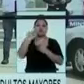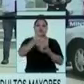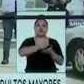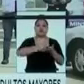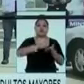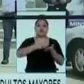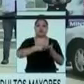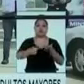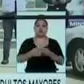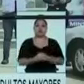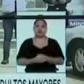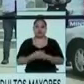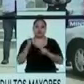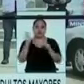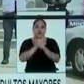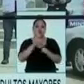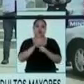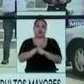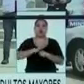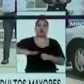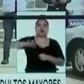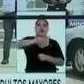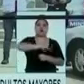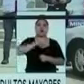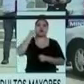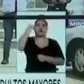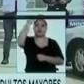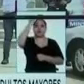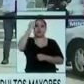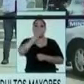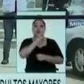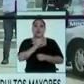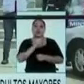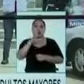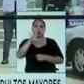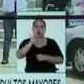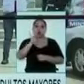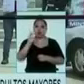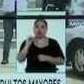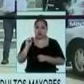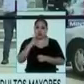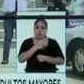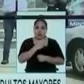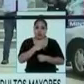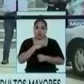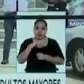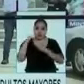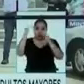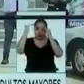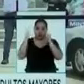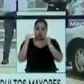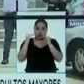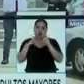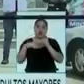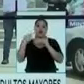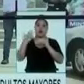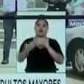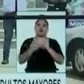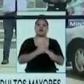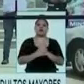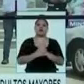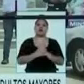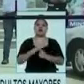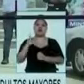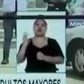a todos los polos para los muchachos, los polos para la tarde, los gorritos de PBO... ¿No es cierto? Ya